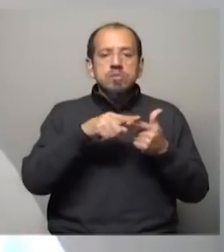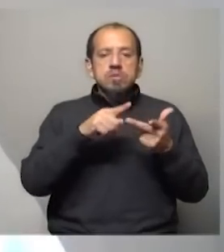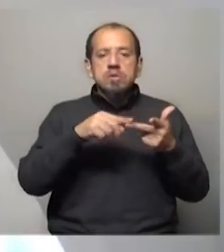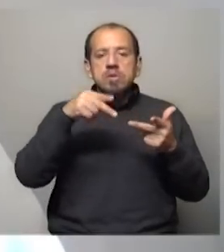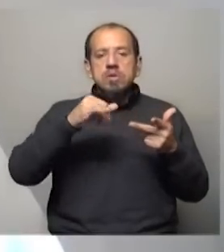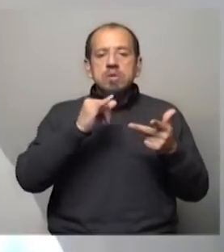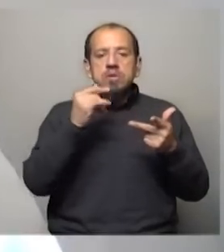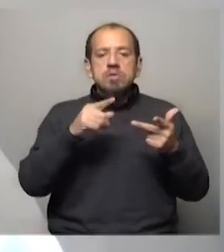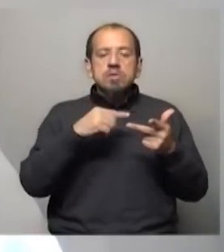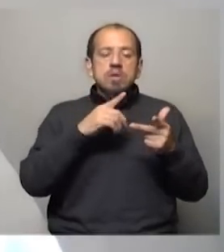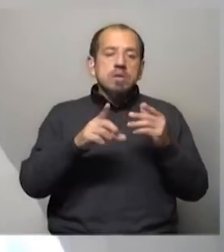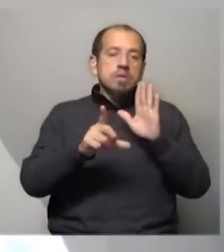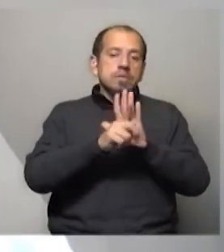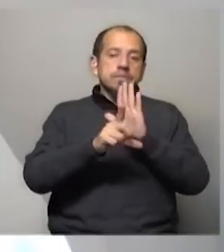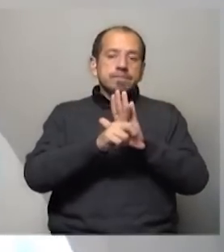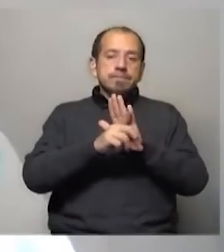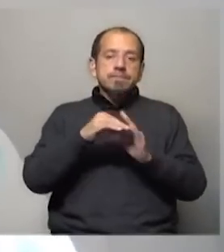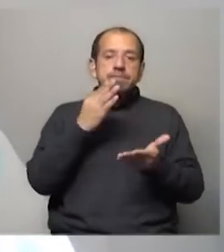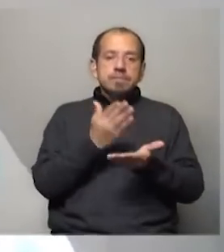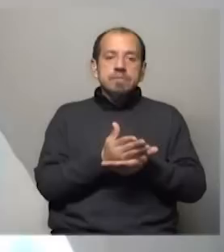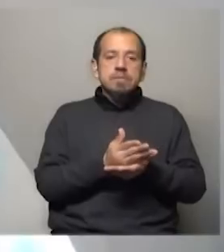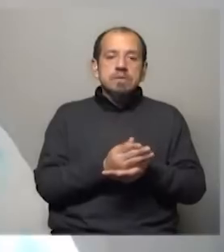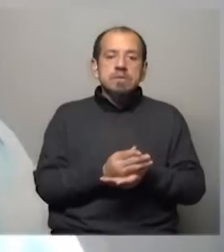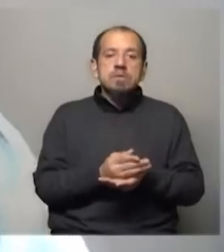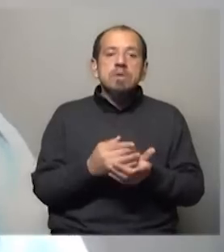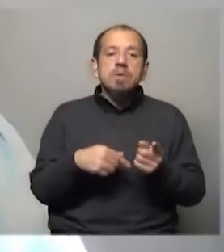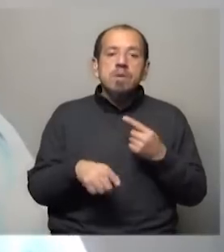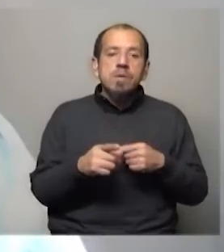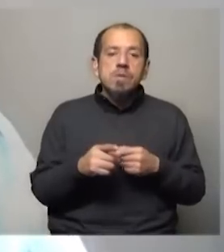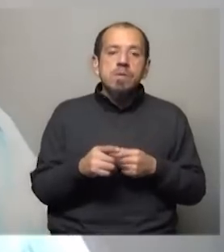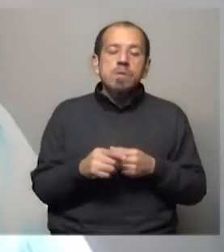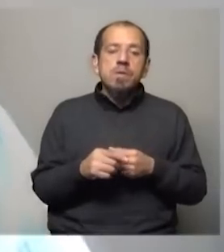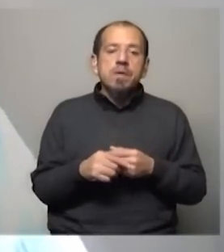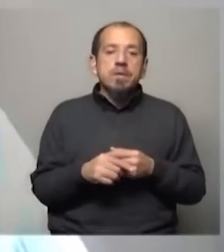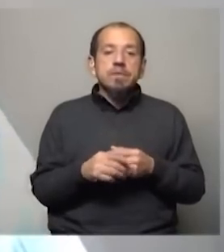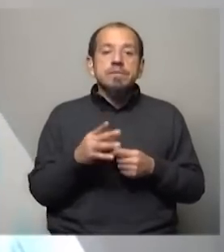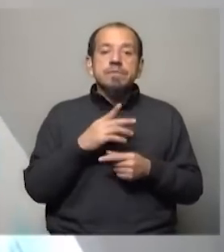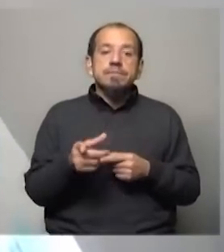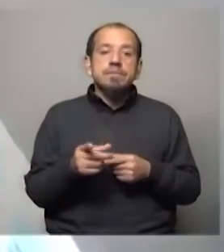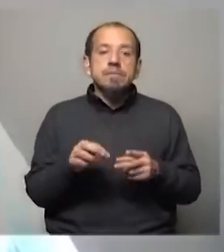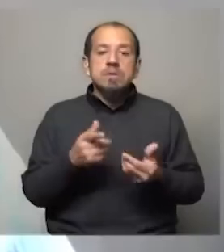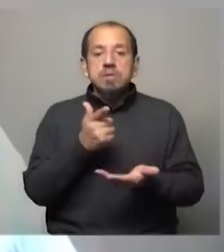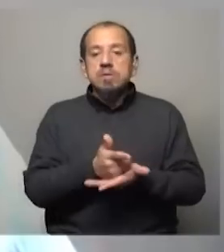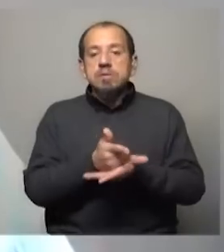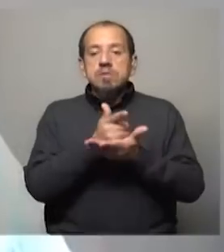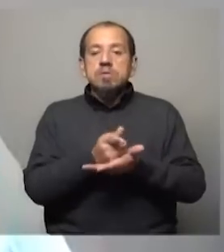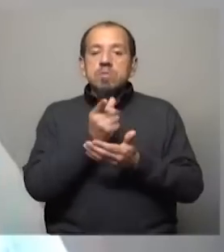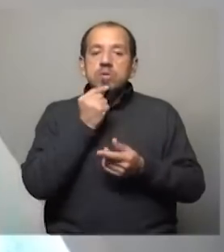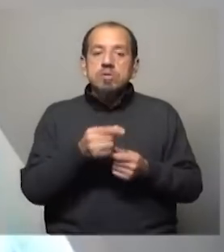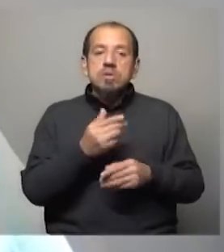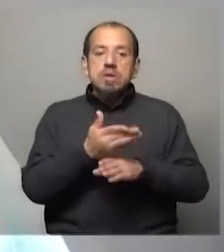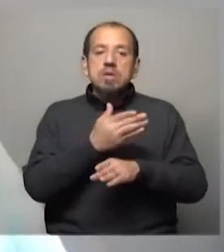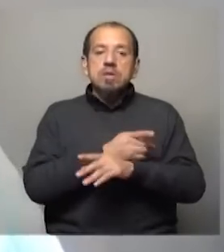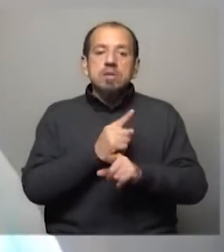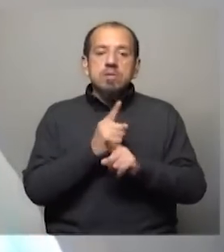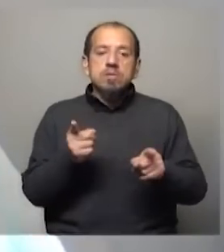no que fueron sancionadas hubieron instrucciones y Y entonces hay un uso de las armas de fuego por parte de la policía que antes no